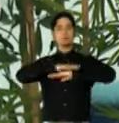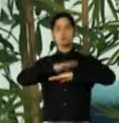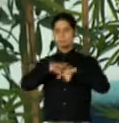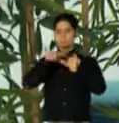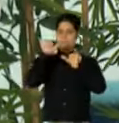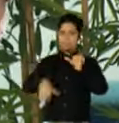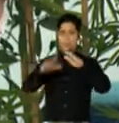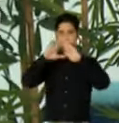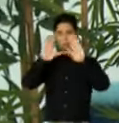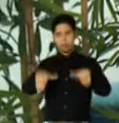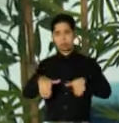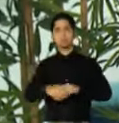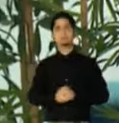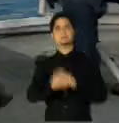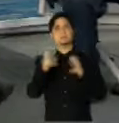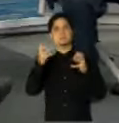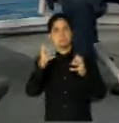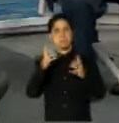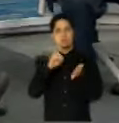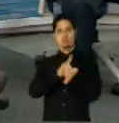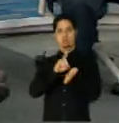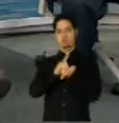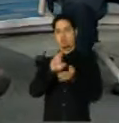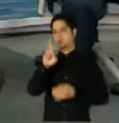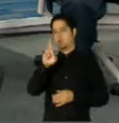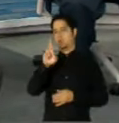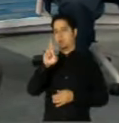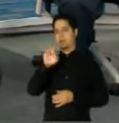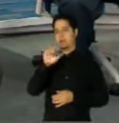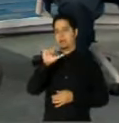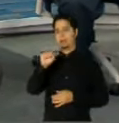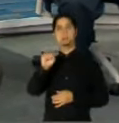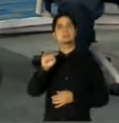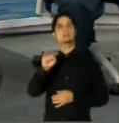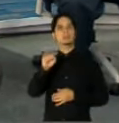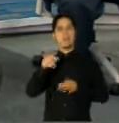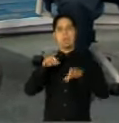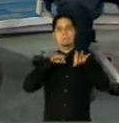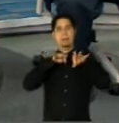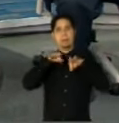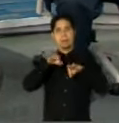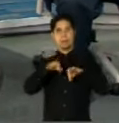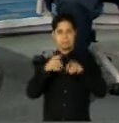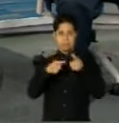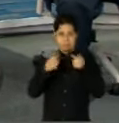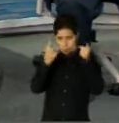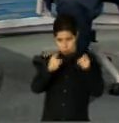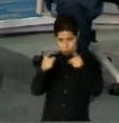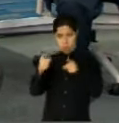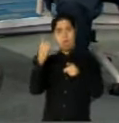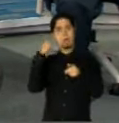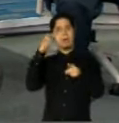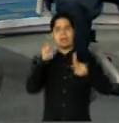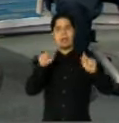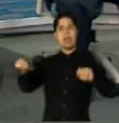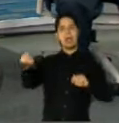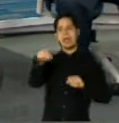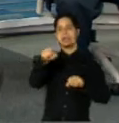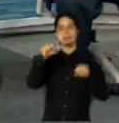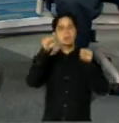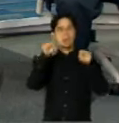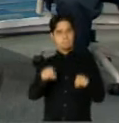gustaría que el doctor Reyes quizás hablara un poquito más acerca de lo que pensamos que va a ir ocurriendo, porque yo creo que eso nos ayuda a entender cómo debemos cambiar